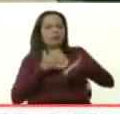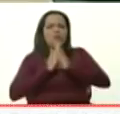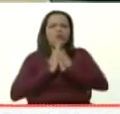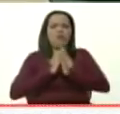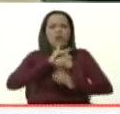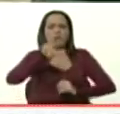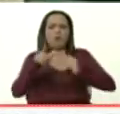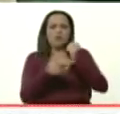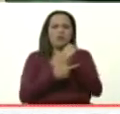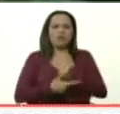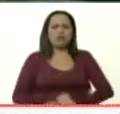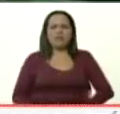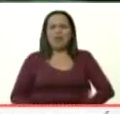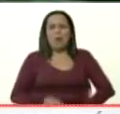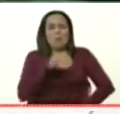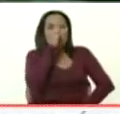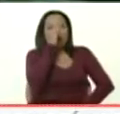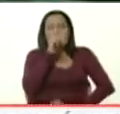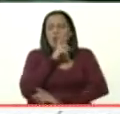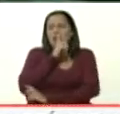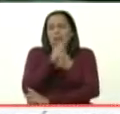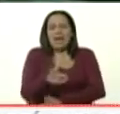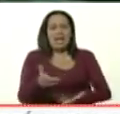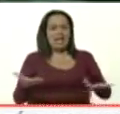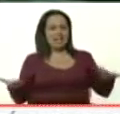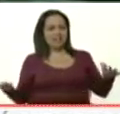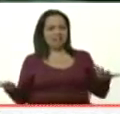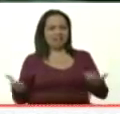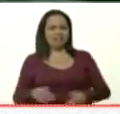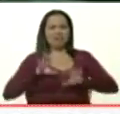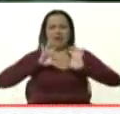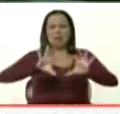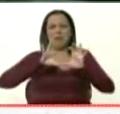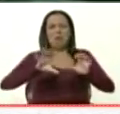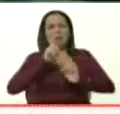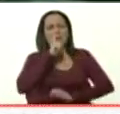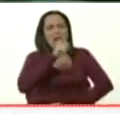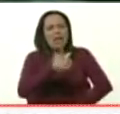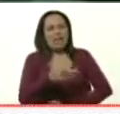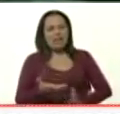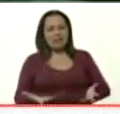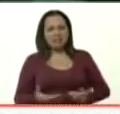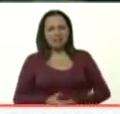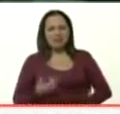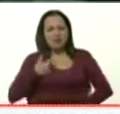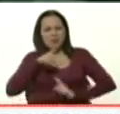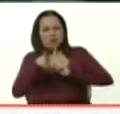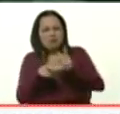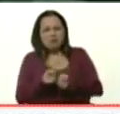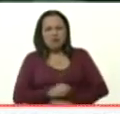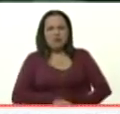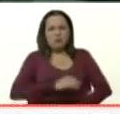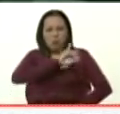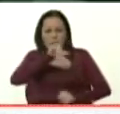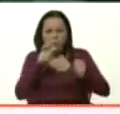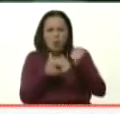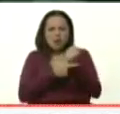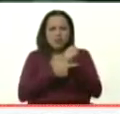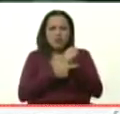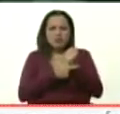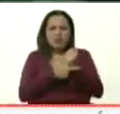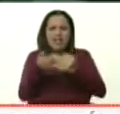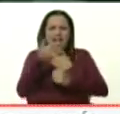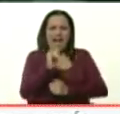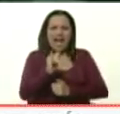un chiste malo. Es un chiste malo. Yo le pregunto, ¿ustedes creen que Juan Guaidó dirige